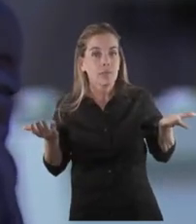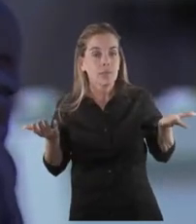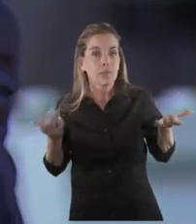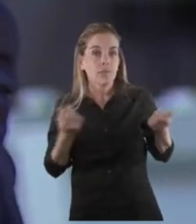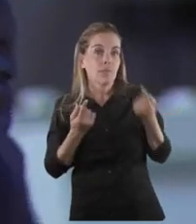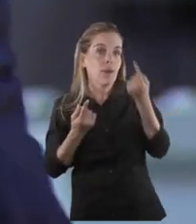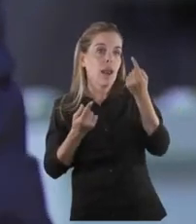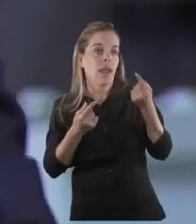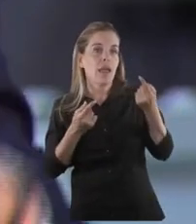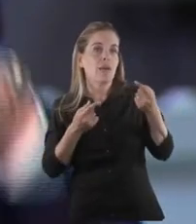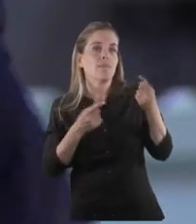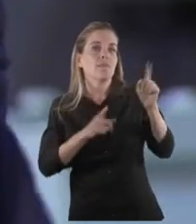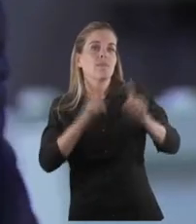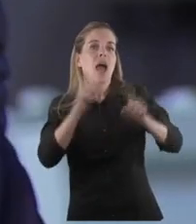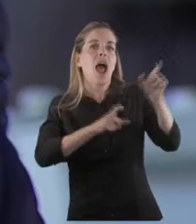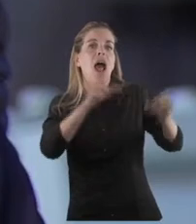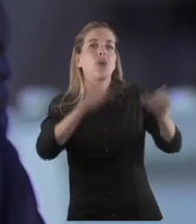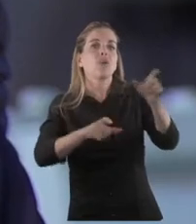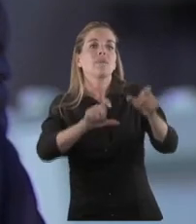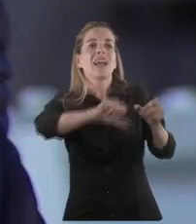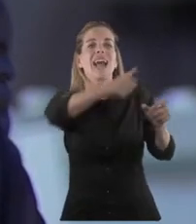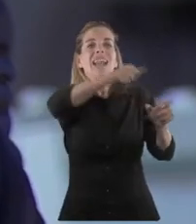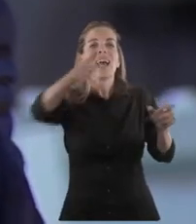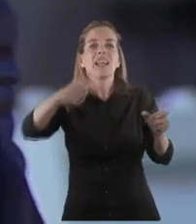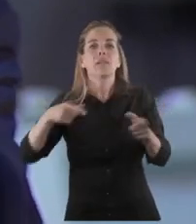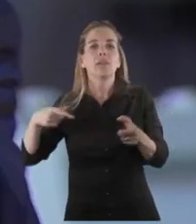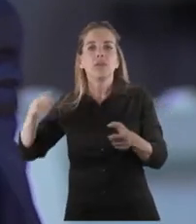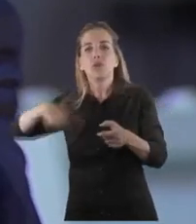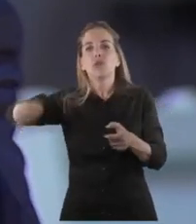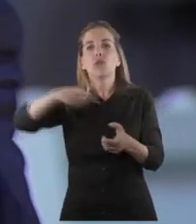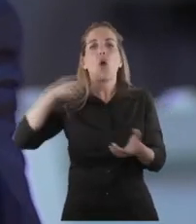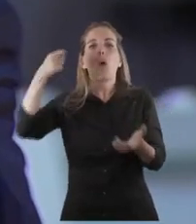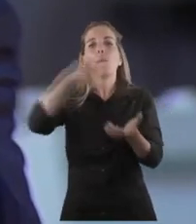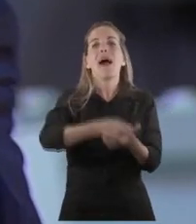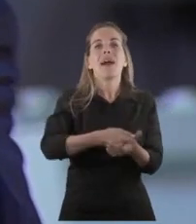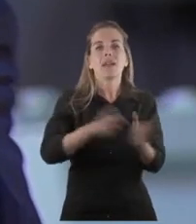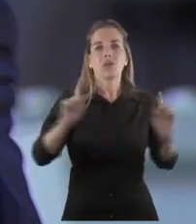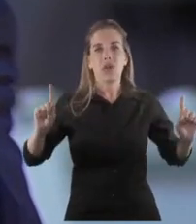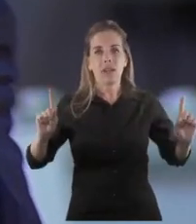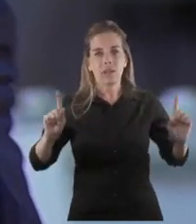a uno y que todos paguen la ganancia de uno. Porque eso no es justo.